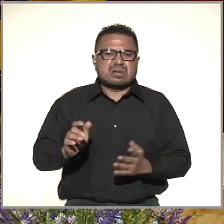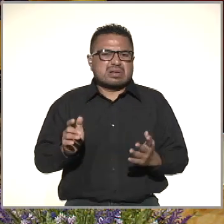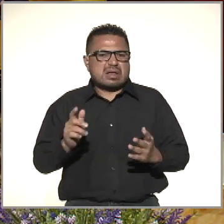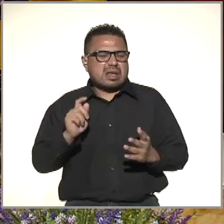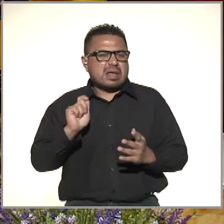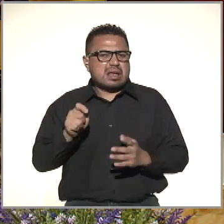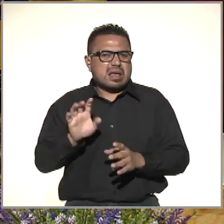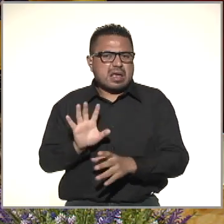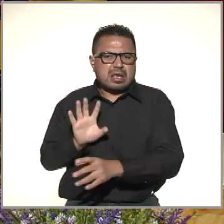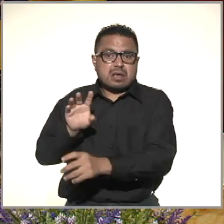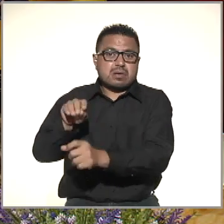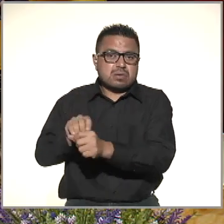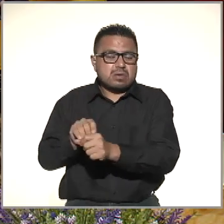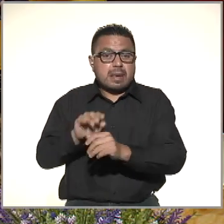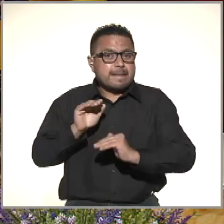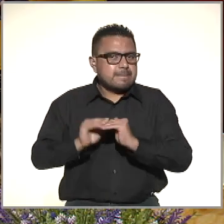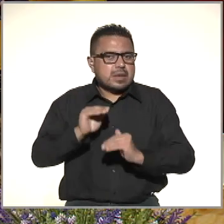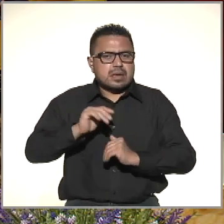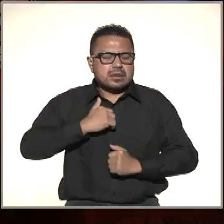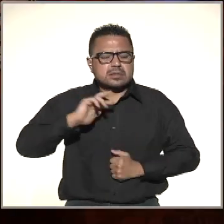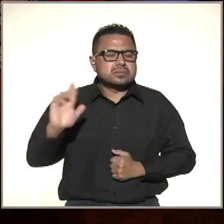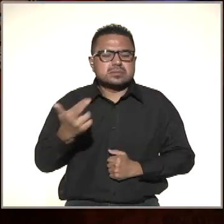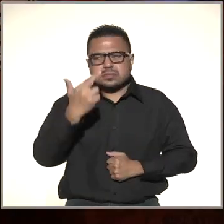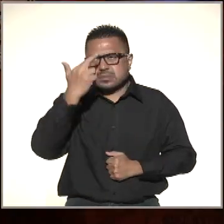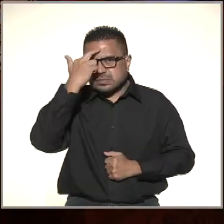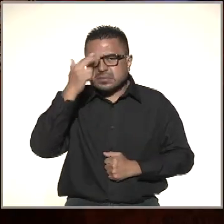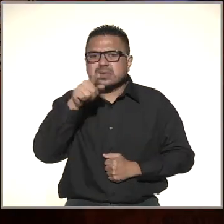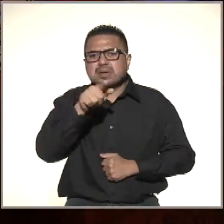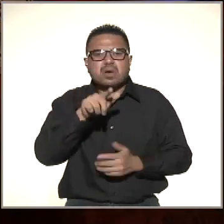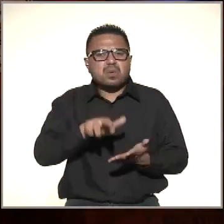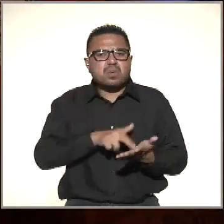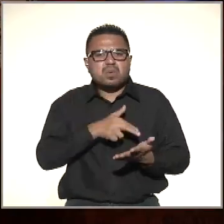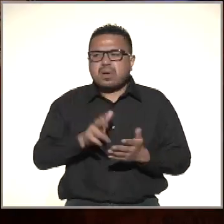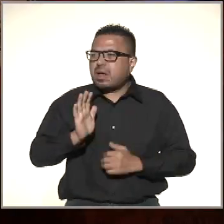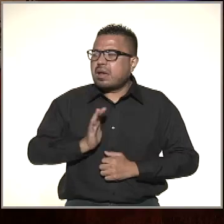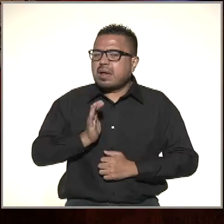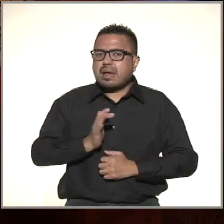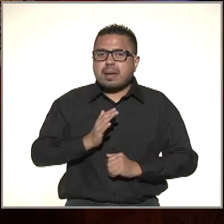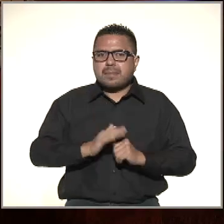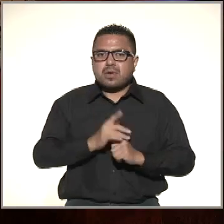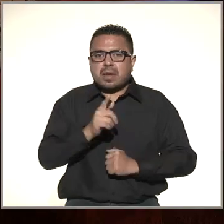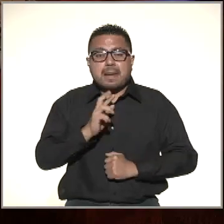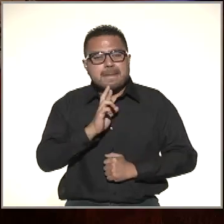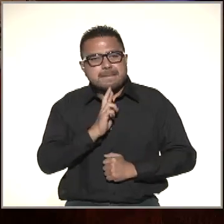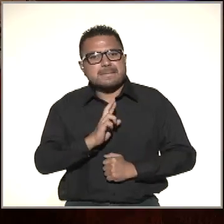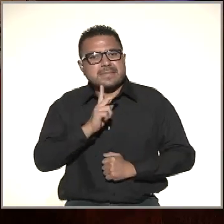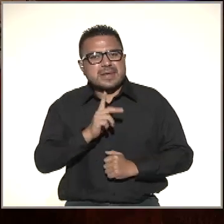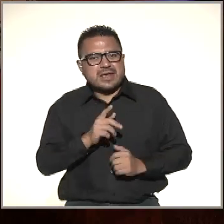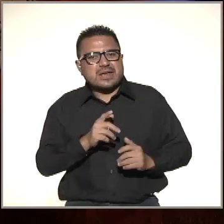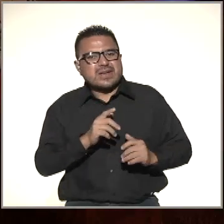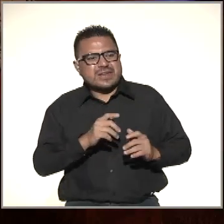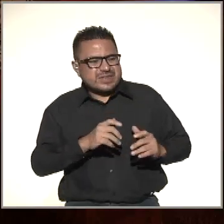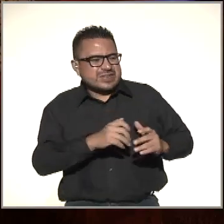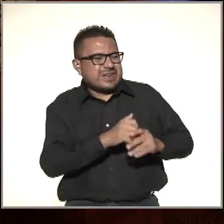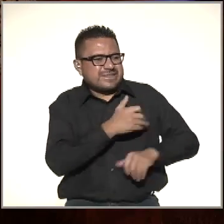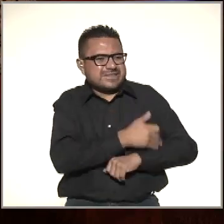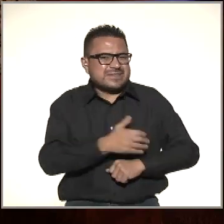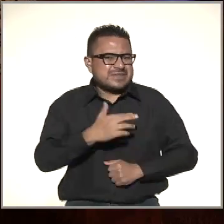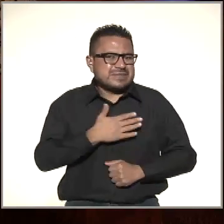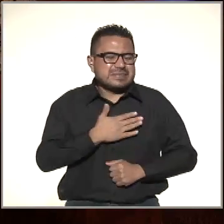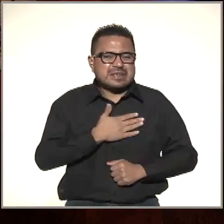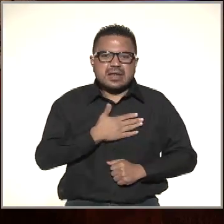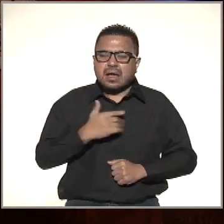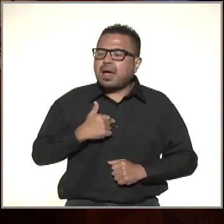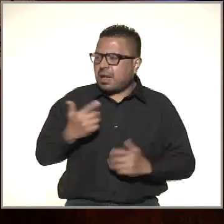que incluyen. En el que más recuerdo es, anda con una güerita porque estás mejorando la raza. Lo apliqué y se lo dije a